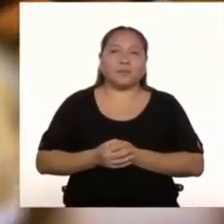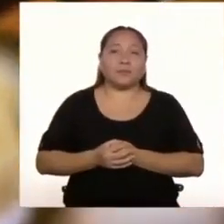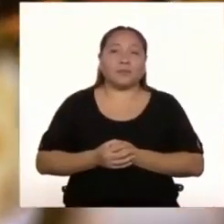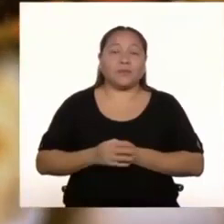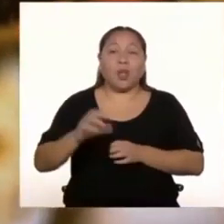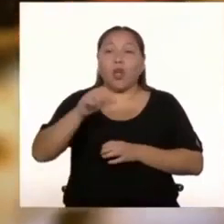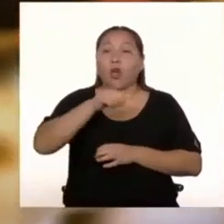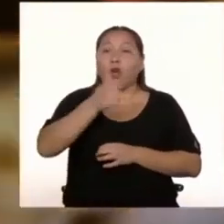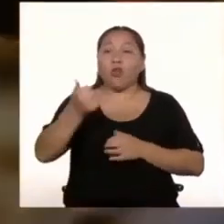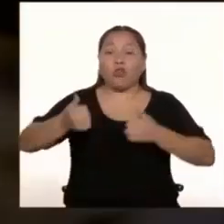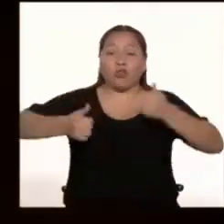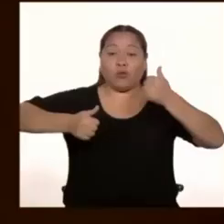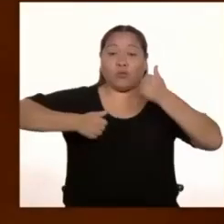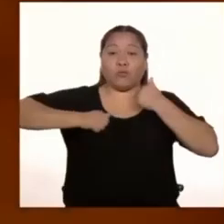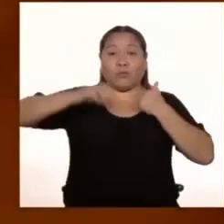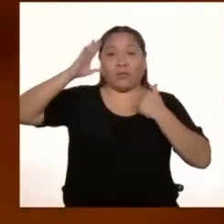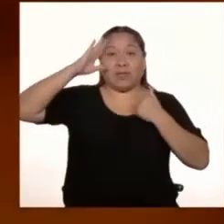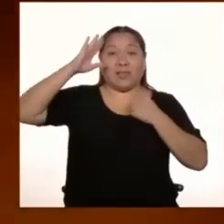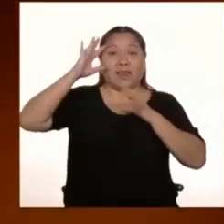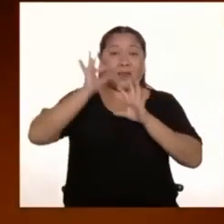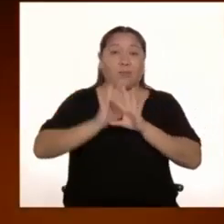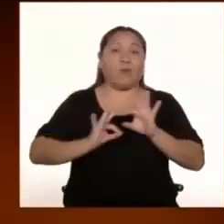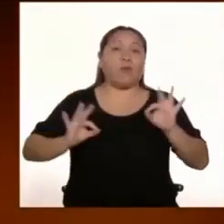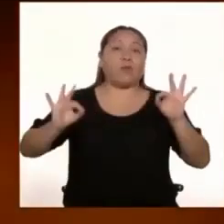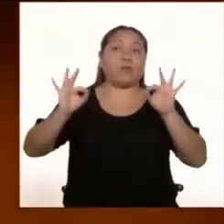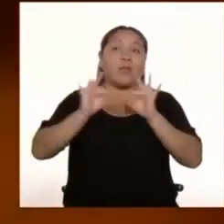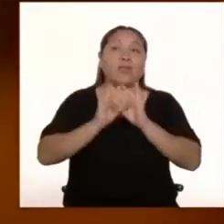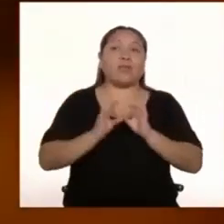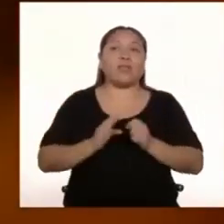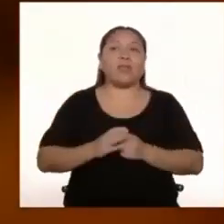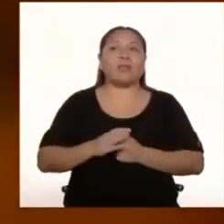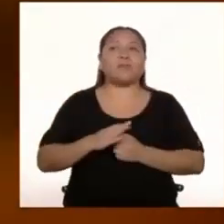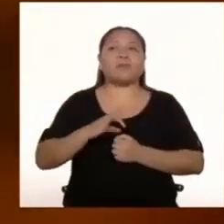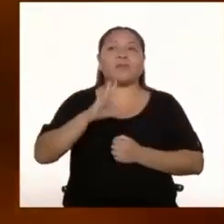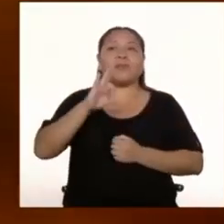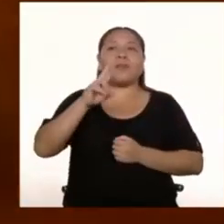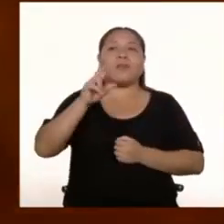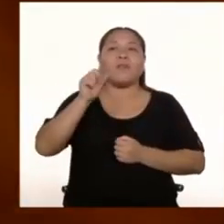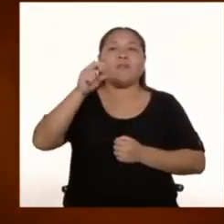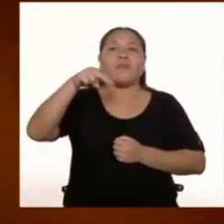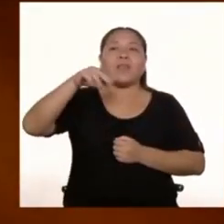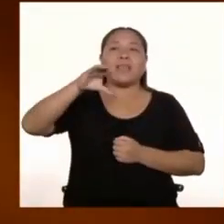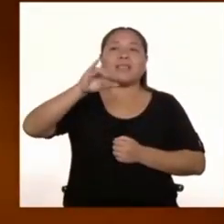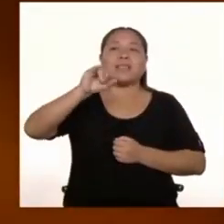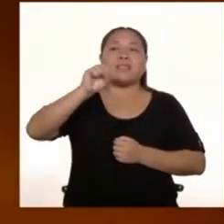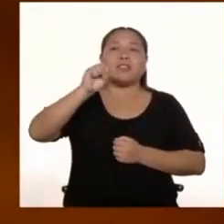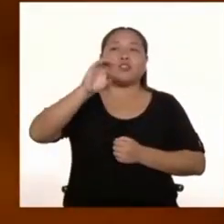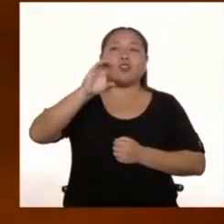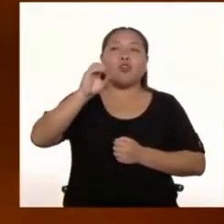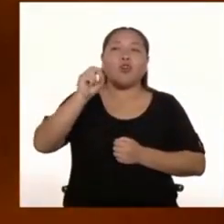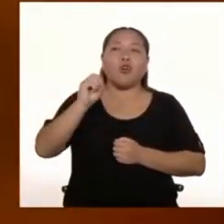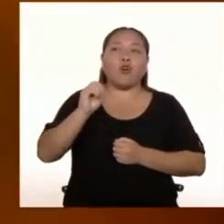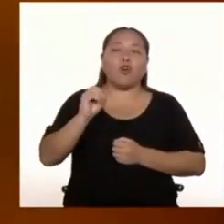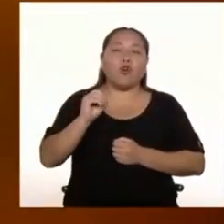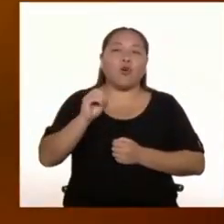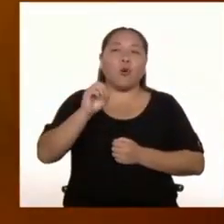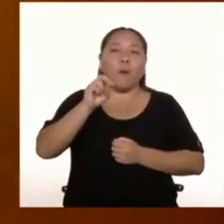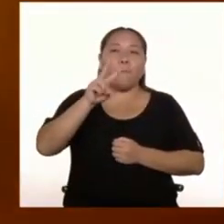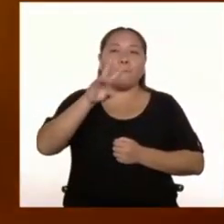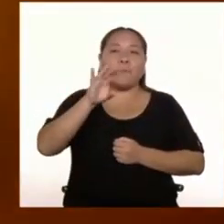Otro militar importante a destacar es Francisco Vidal.